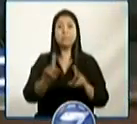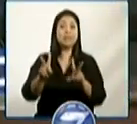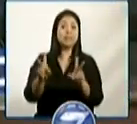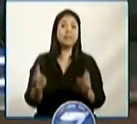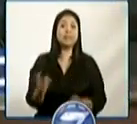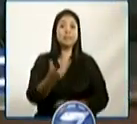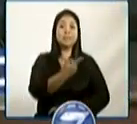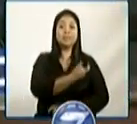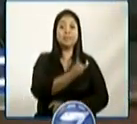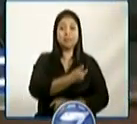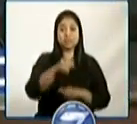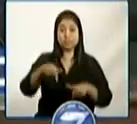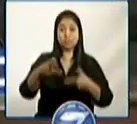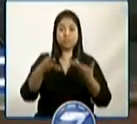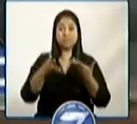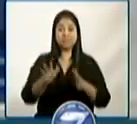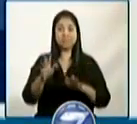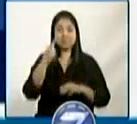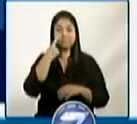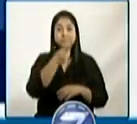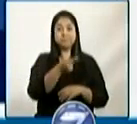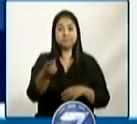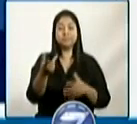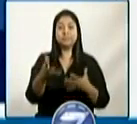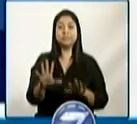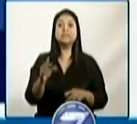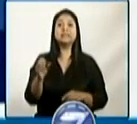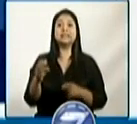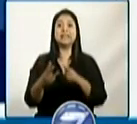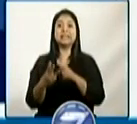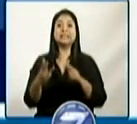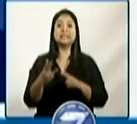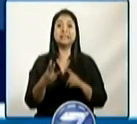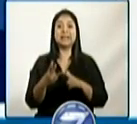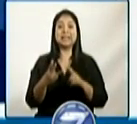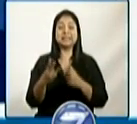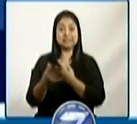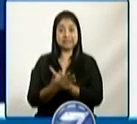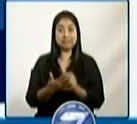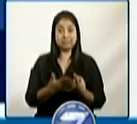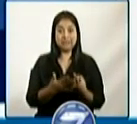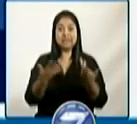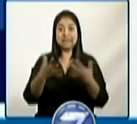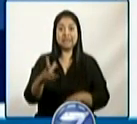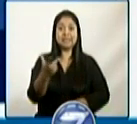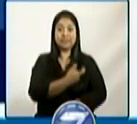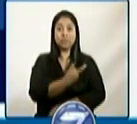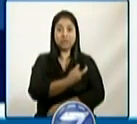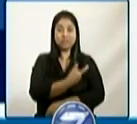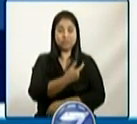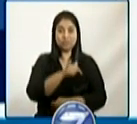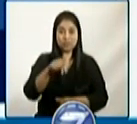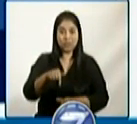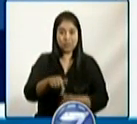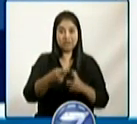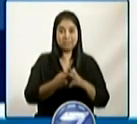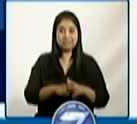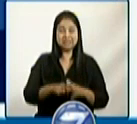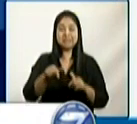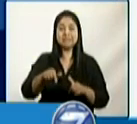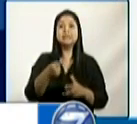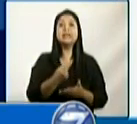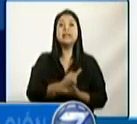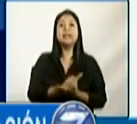Como ustedes bien saben, ya vamos por la tercera semana de vacunación. Iniciamos con la